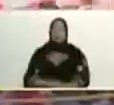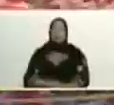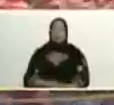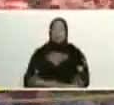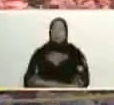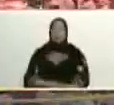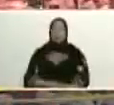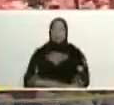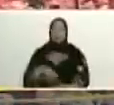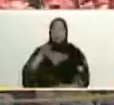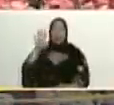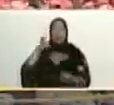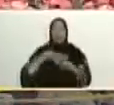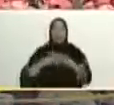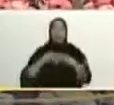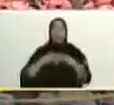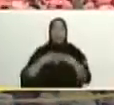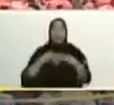¡Que viva la patria!